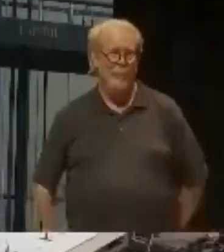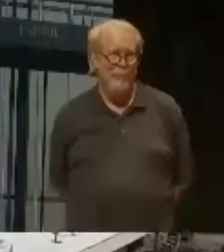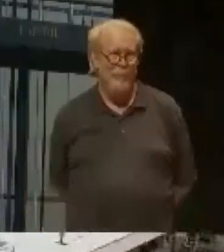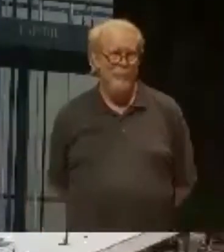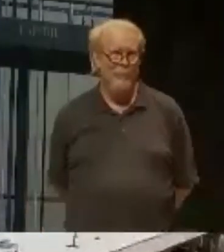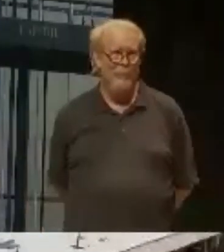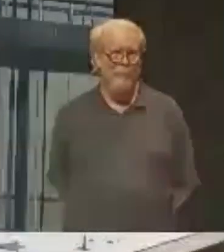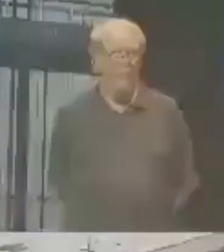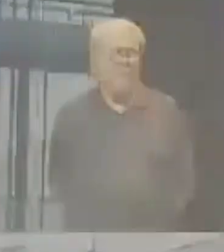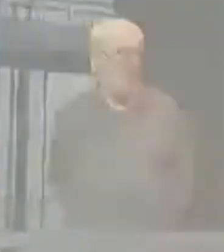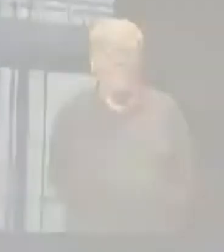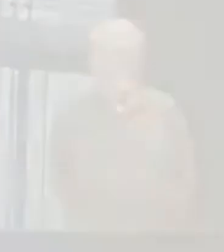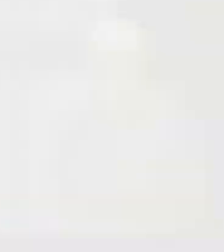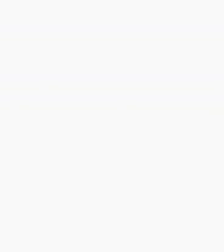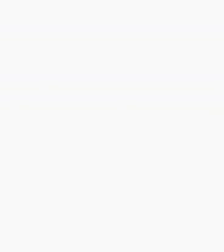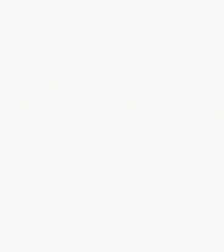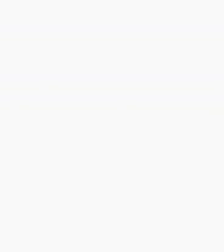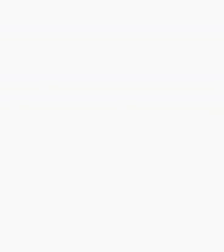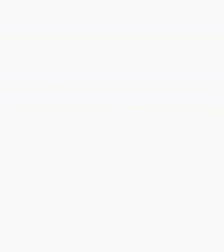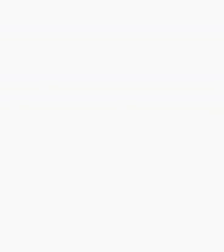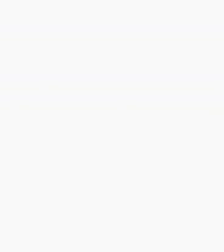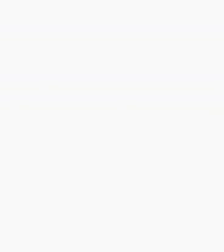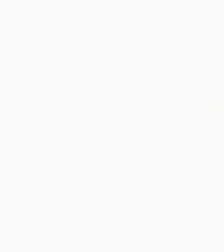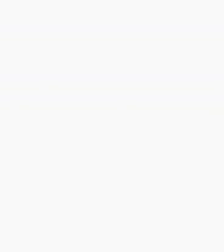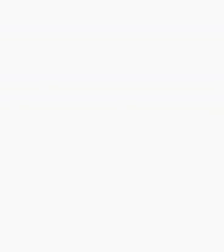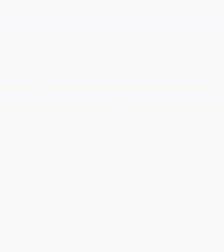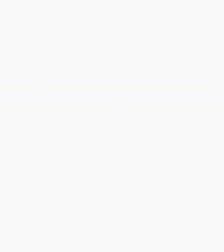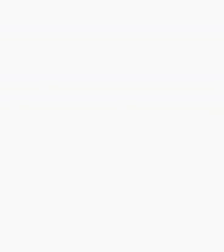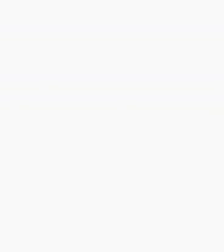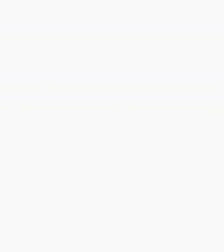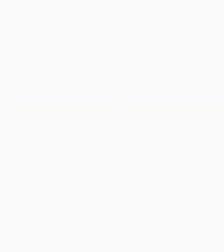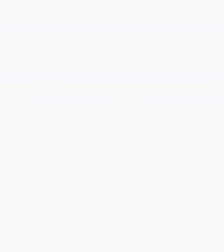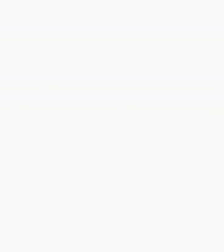Muchísimas gracias.